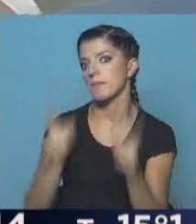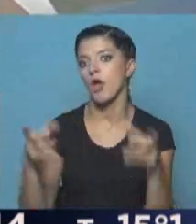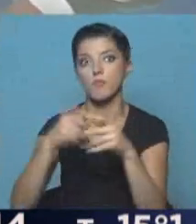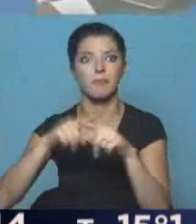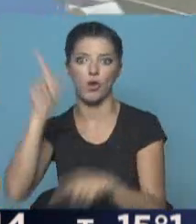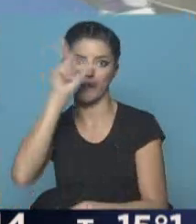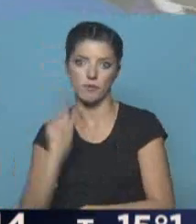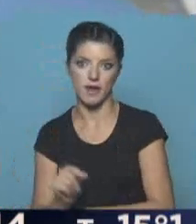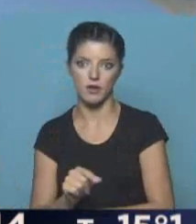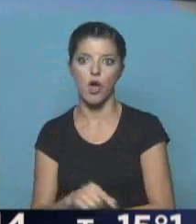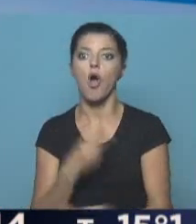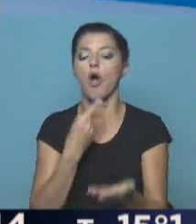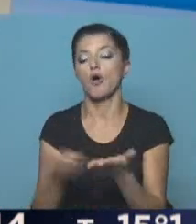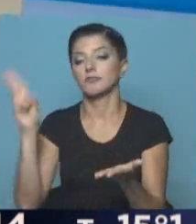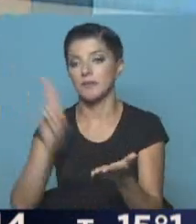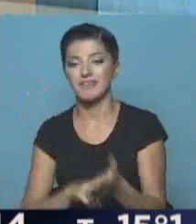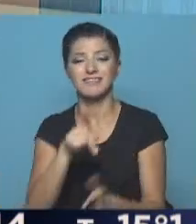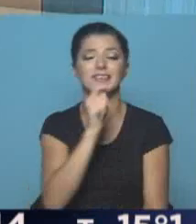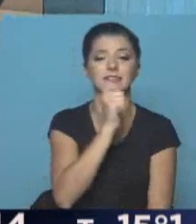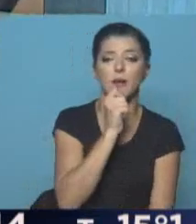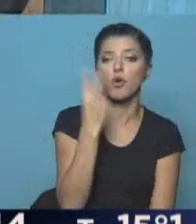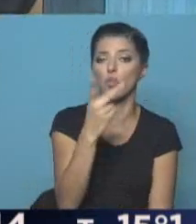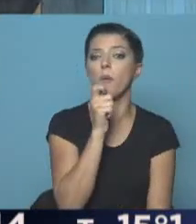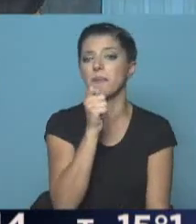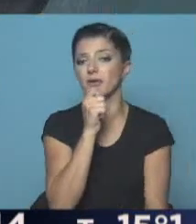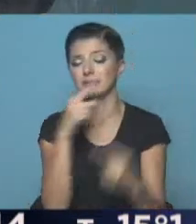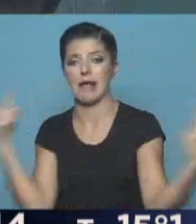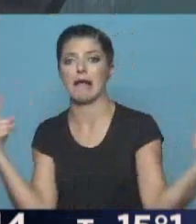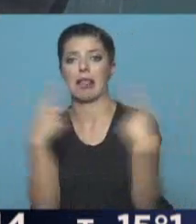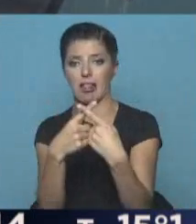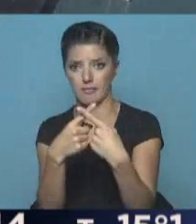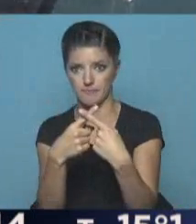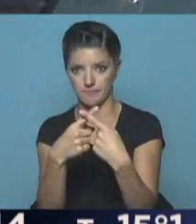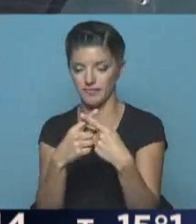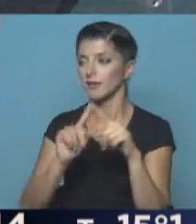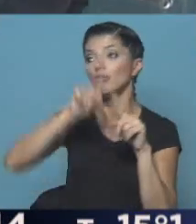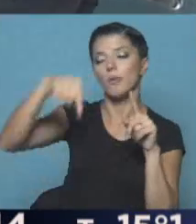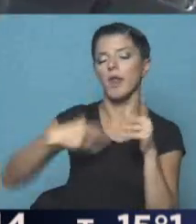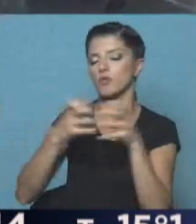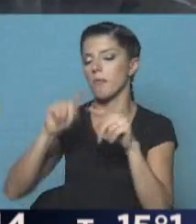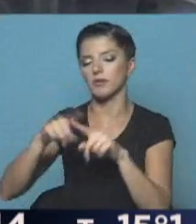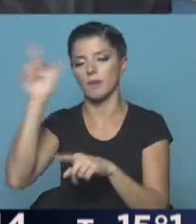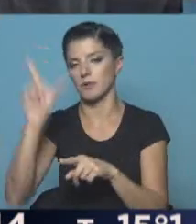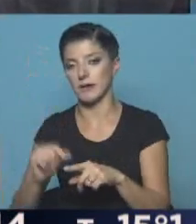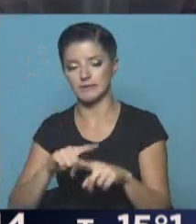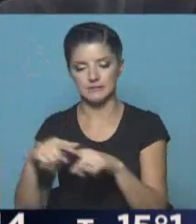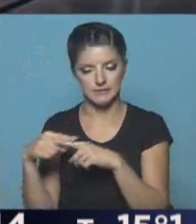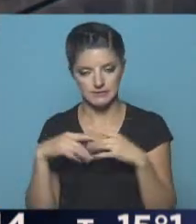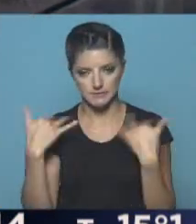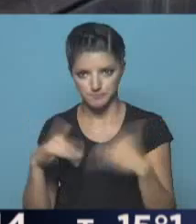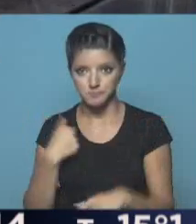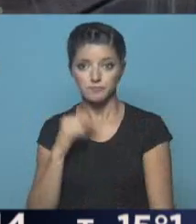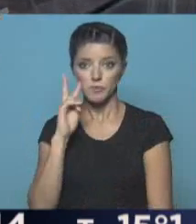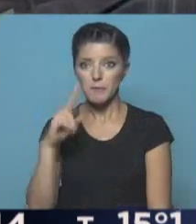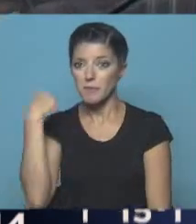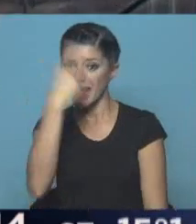esta semana de nuevo agarrándose con 2 periodistas. La incomodidad que le genera al propio Partido Republicano es ostensible cuando uno ve